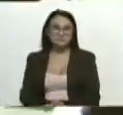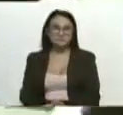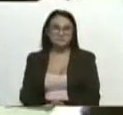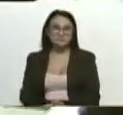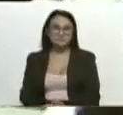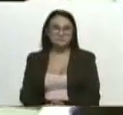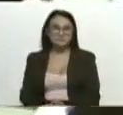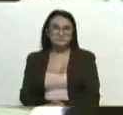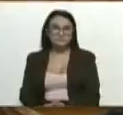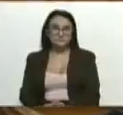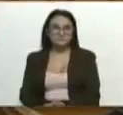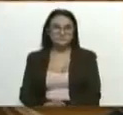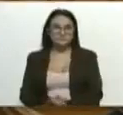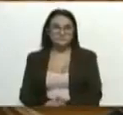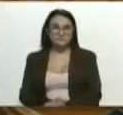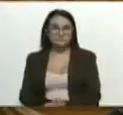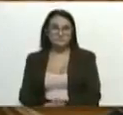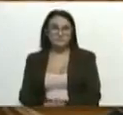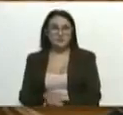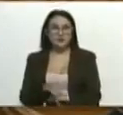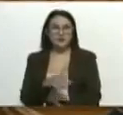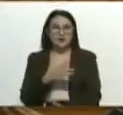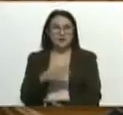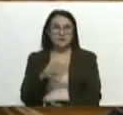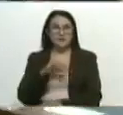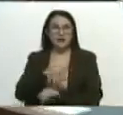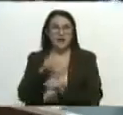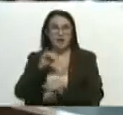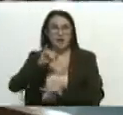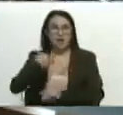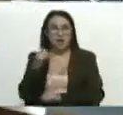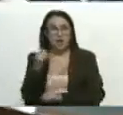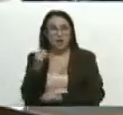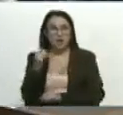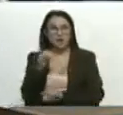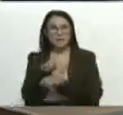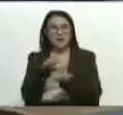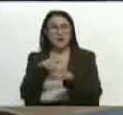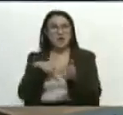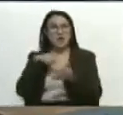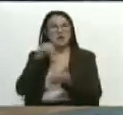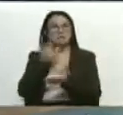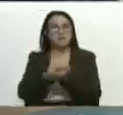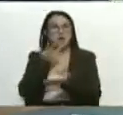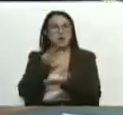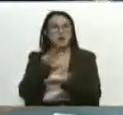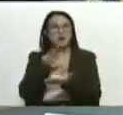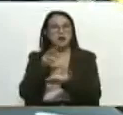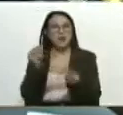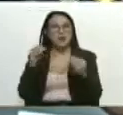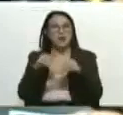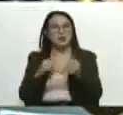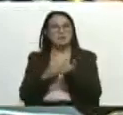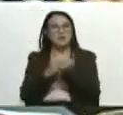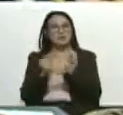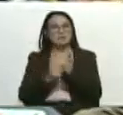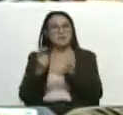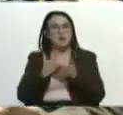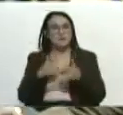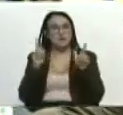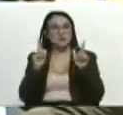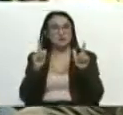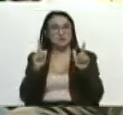Bien, en este momento el jefe del Parlamento venezolano, diputado Jorge Rodríguez, con mayoría calificada, pues ha aprobado un acuerdo en respaldo a la inmediata